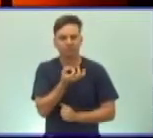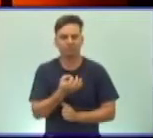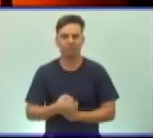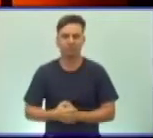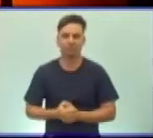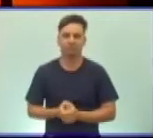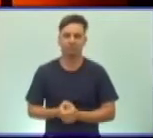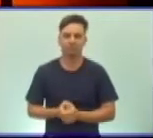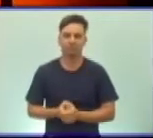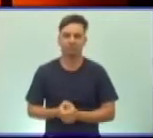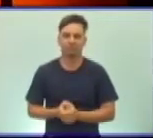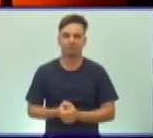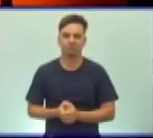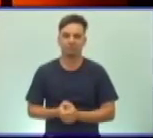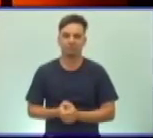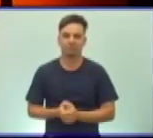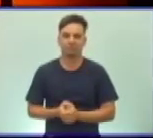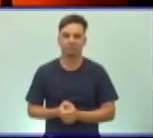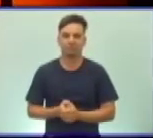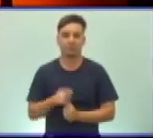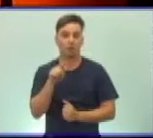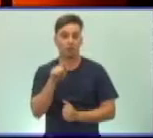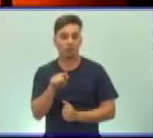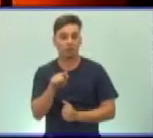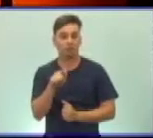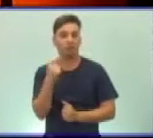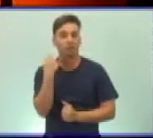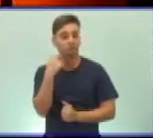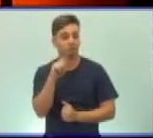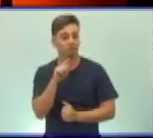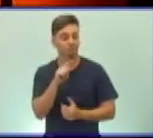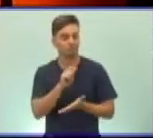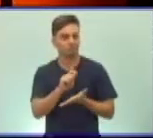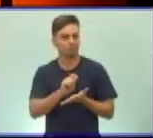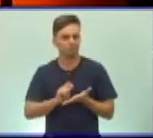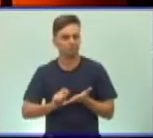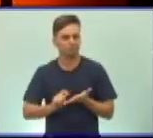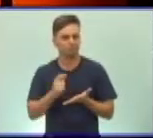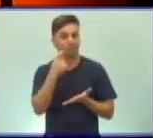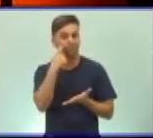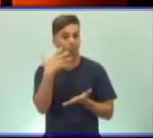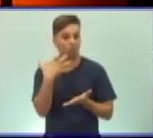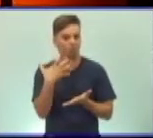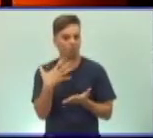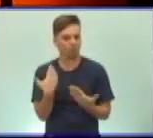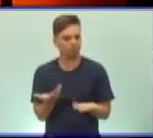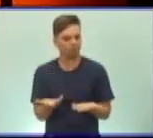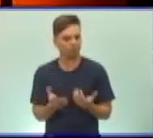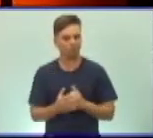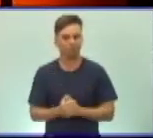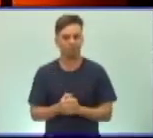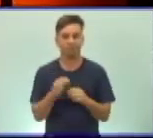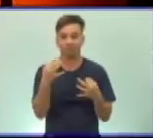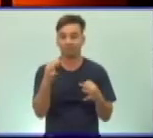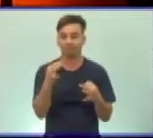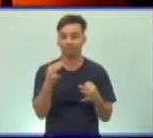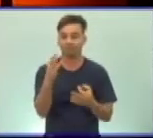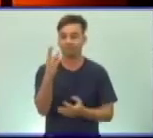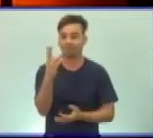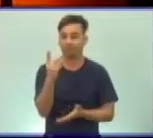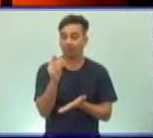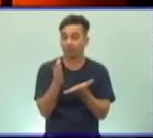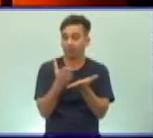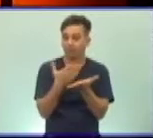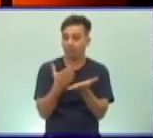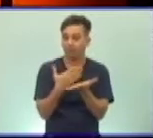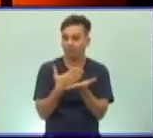ofrecer. Y ustedes solo van a anotar la página del libro y el número del ejercicio.